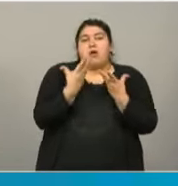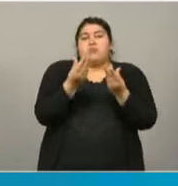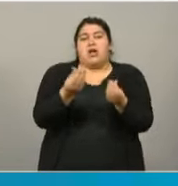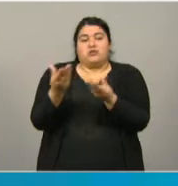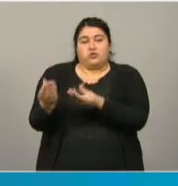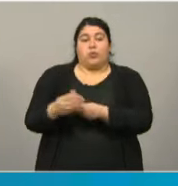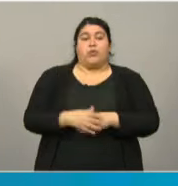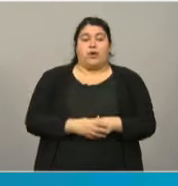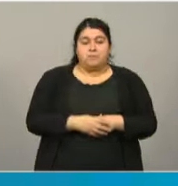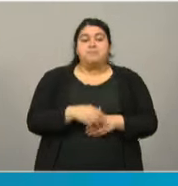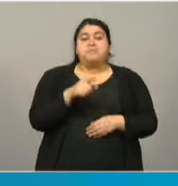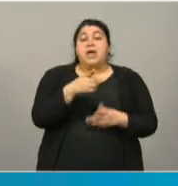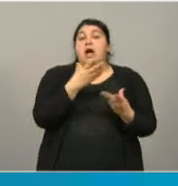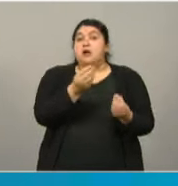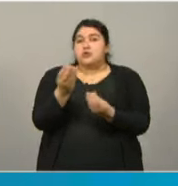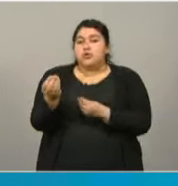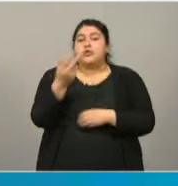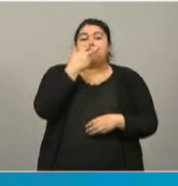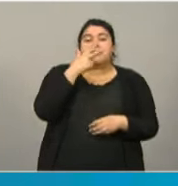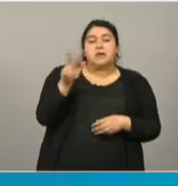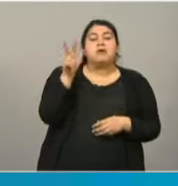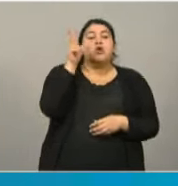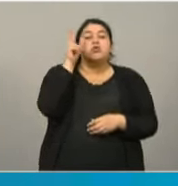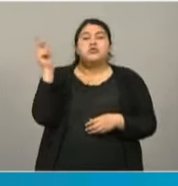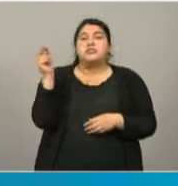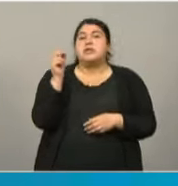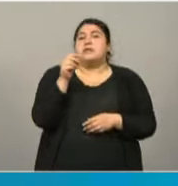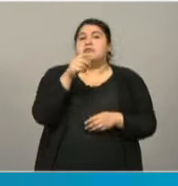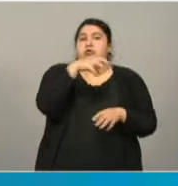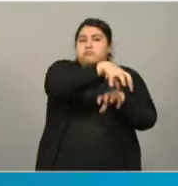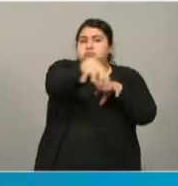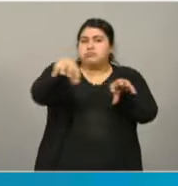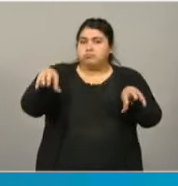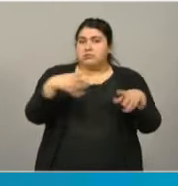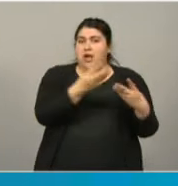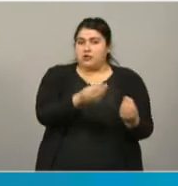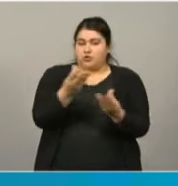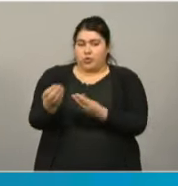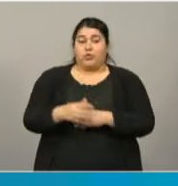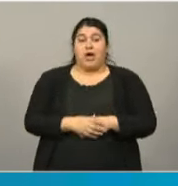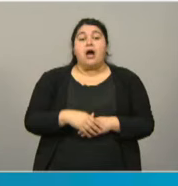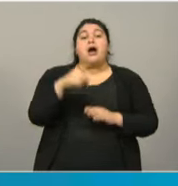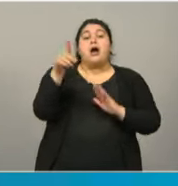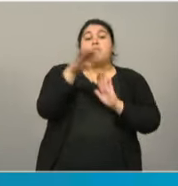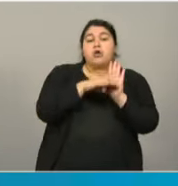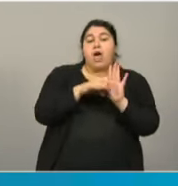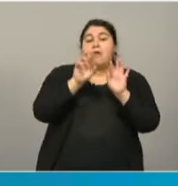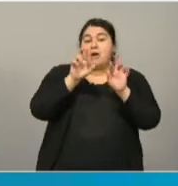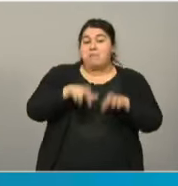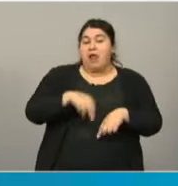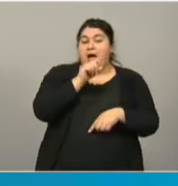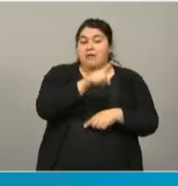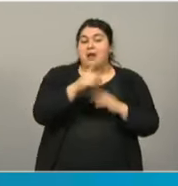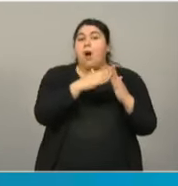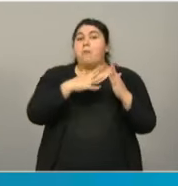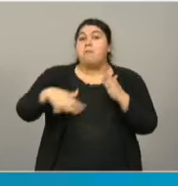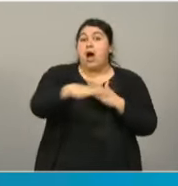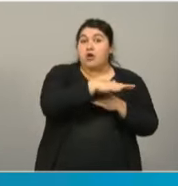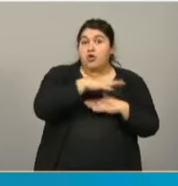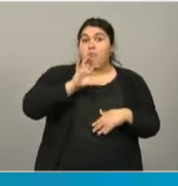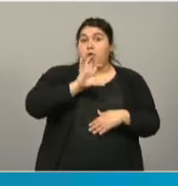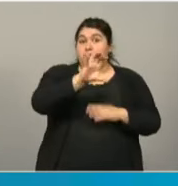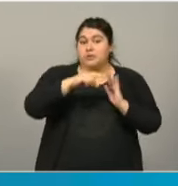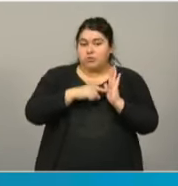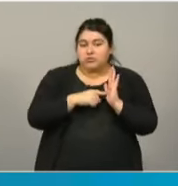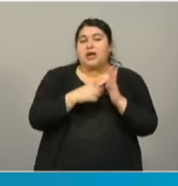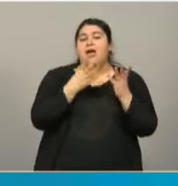importante que asiste a 3800 espacios comunitarios y el programa barrios bueres que tiene que ver con con